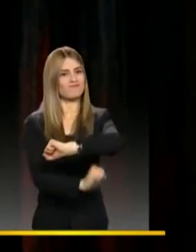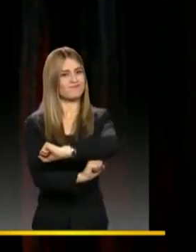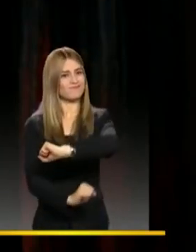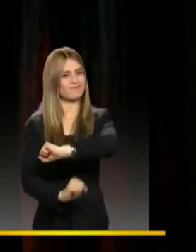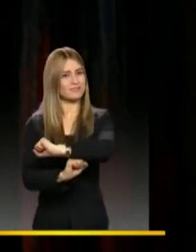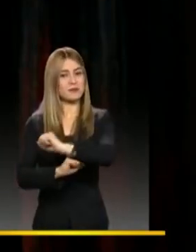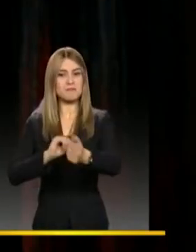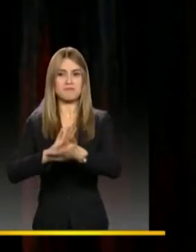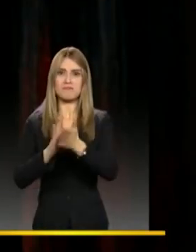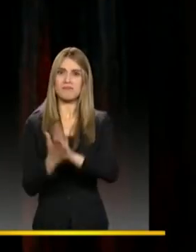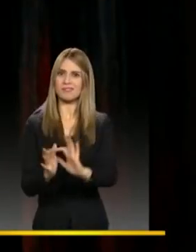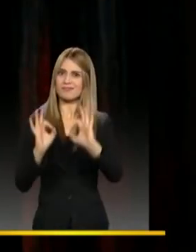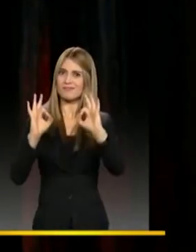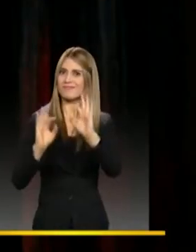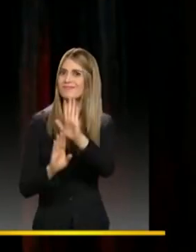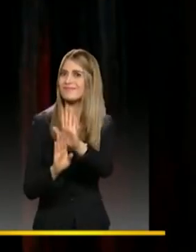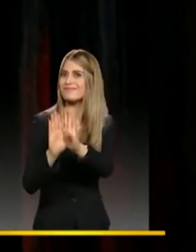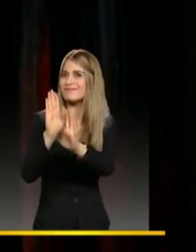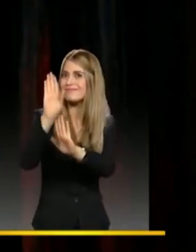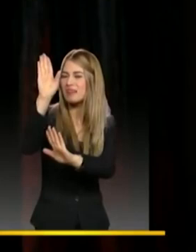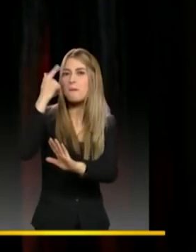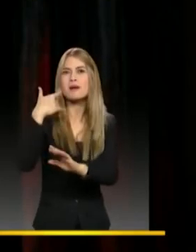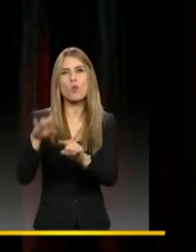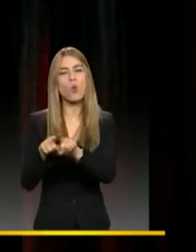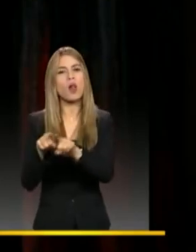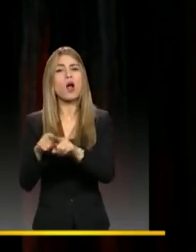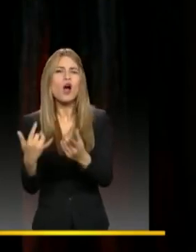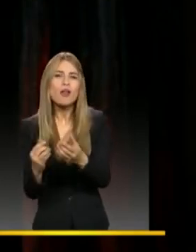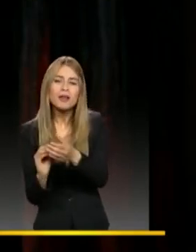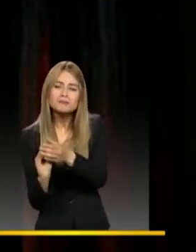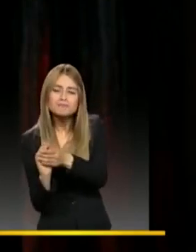árbol frondoso que nos dé sombra a todos.